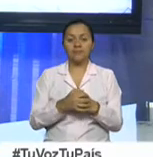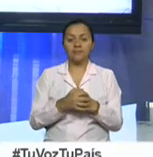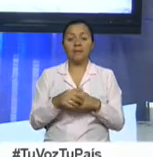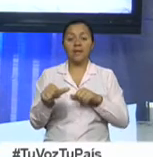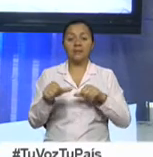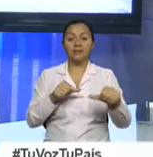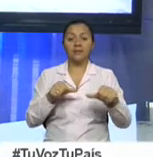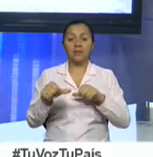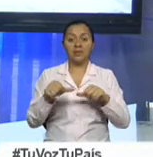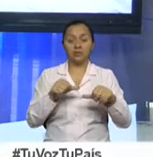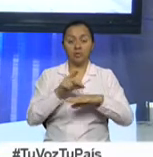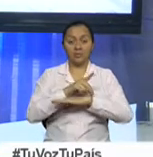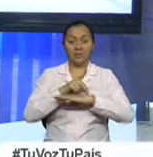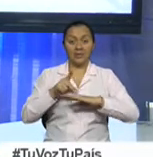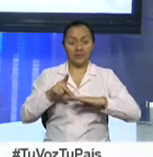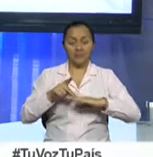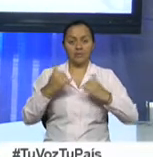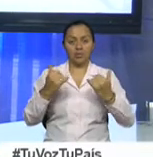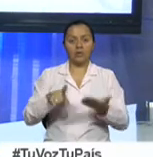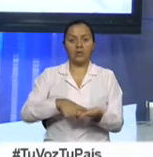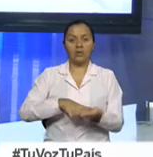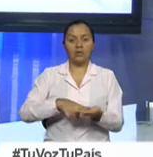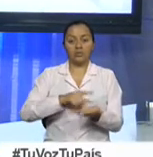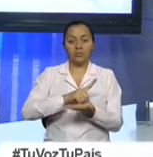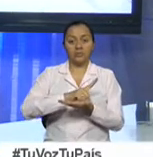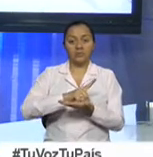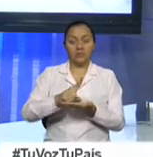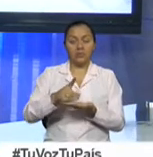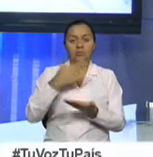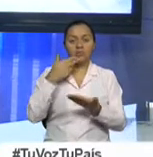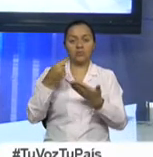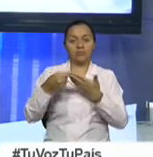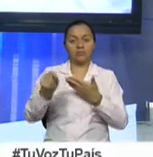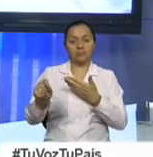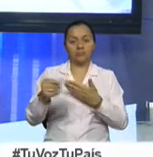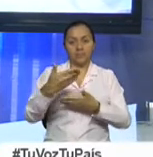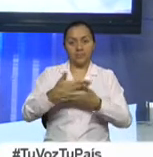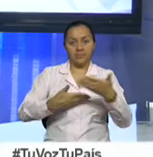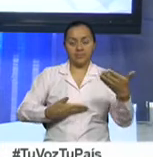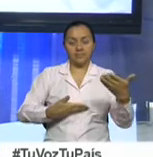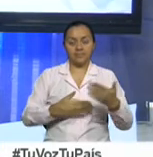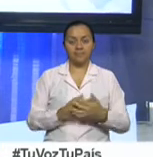Administración Legislativa se reunirá en esta semana para calificar el documento.